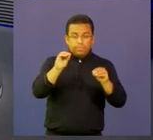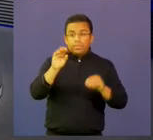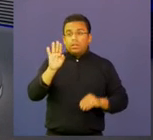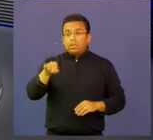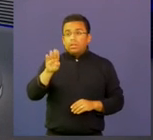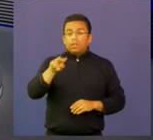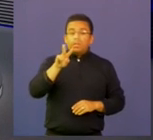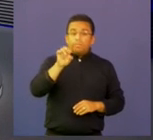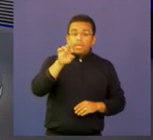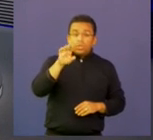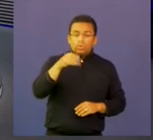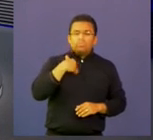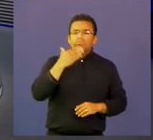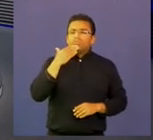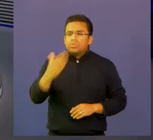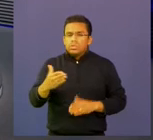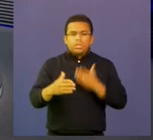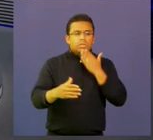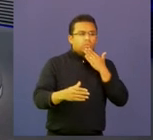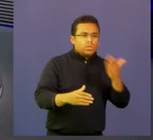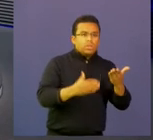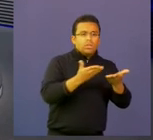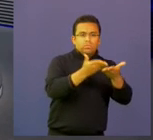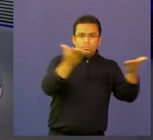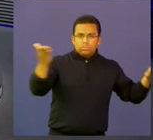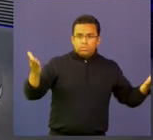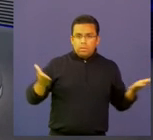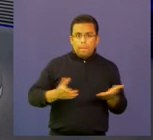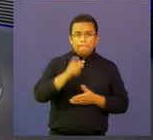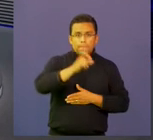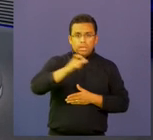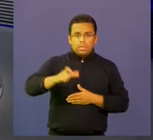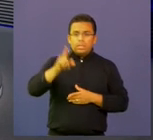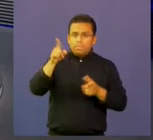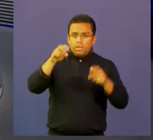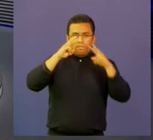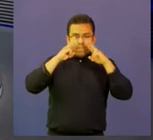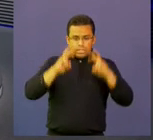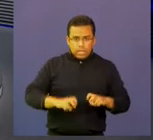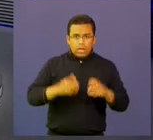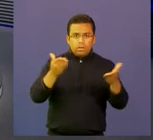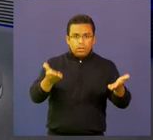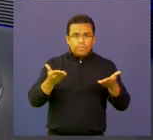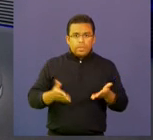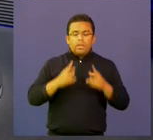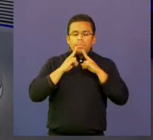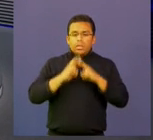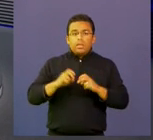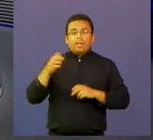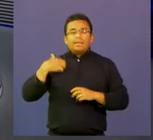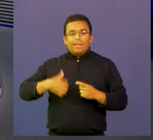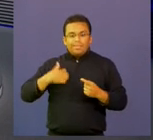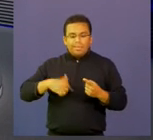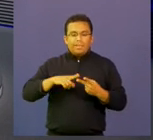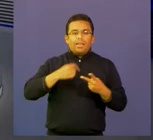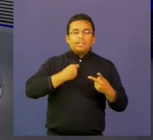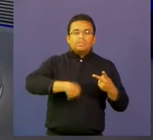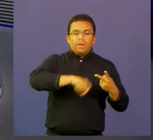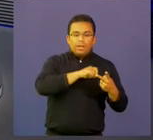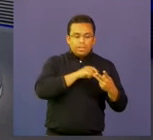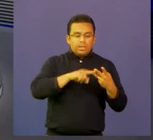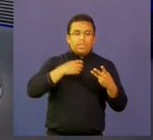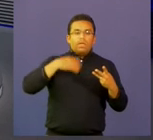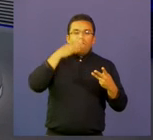muchas gracias, a todas las personas que nos acompañaron, a todos los investigadores, nos escribieron de Argentina, de España,